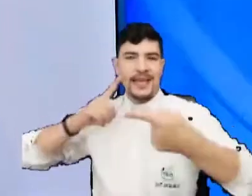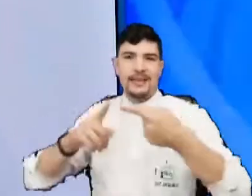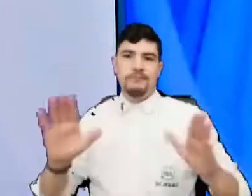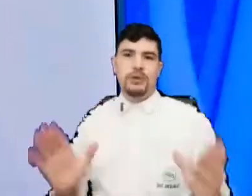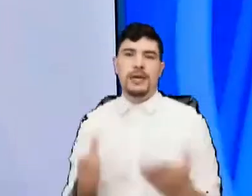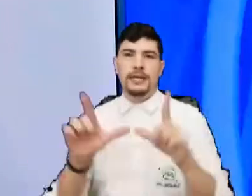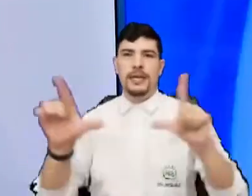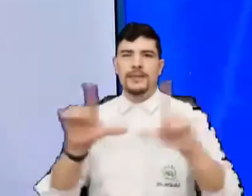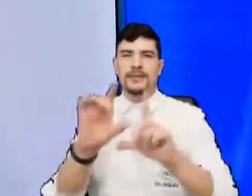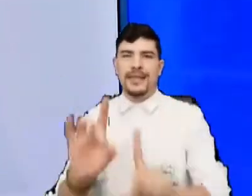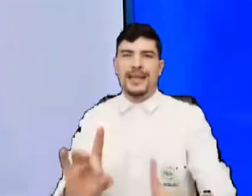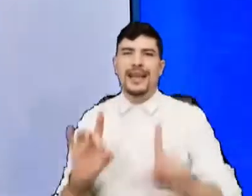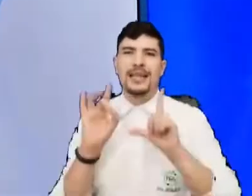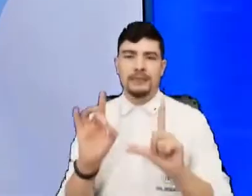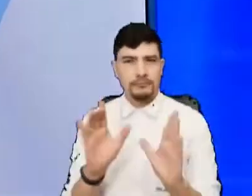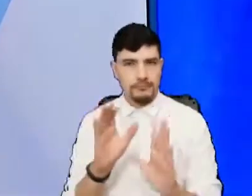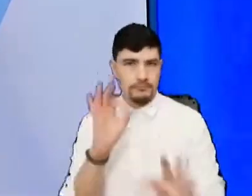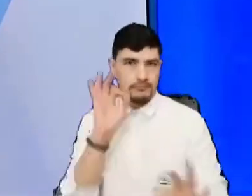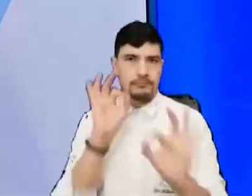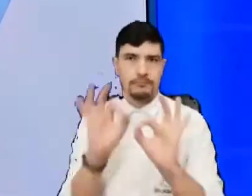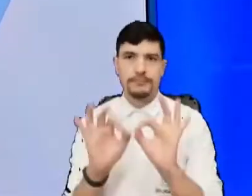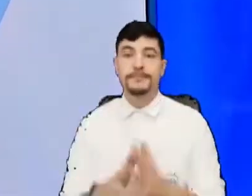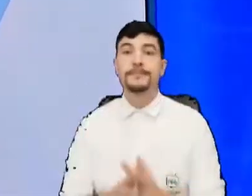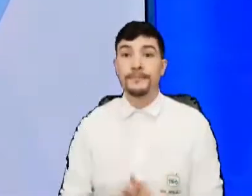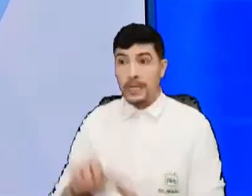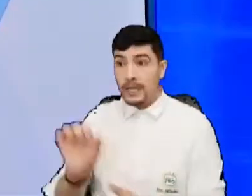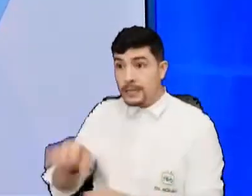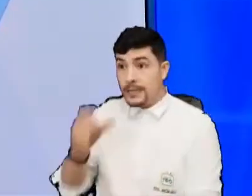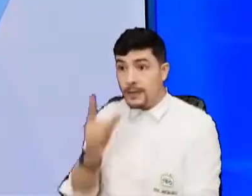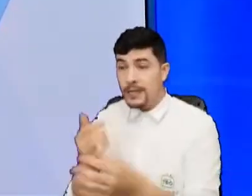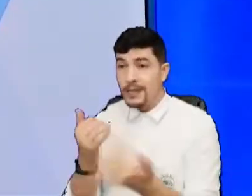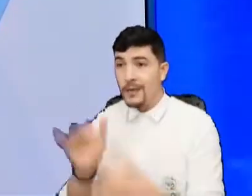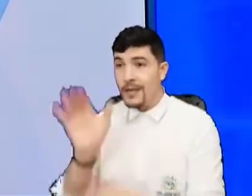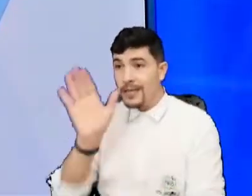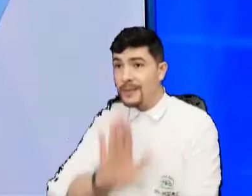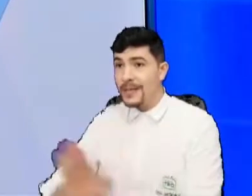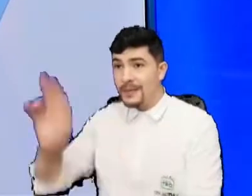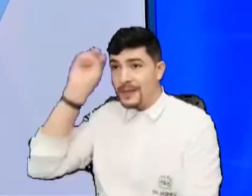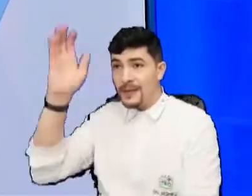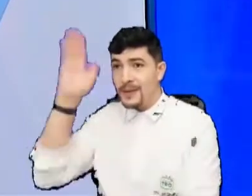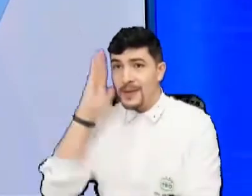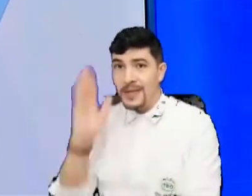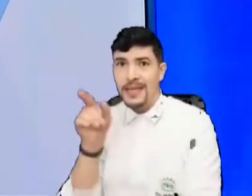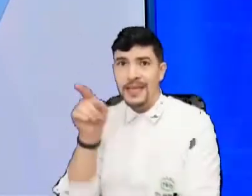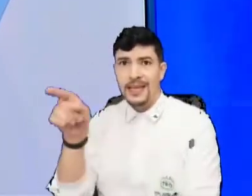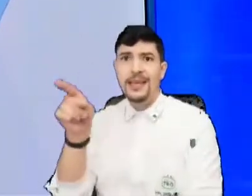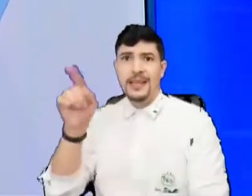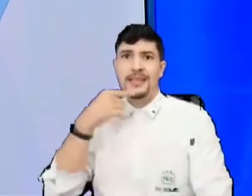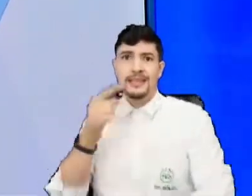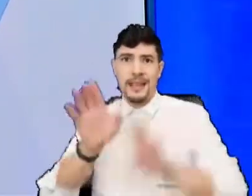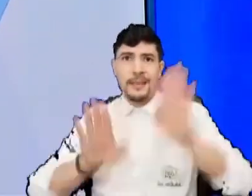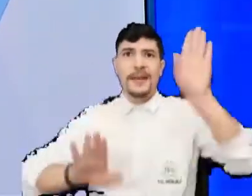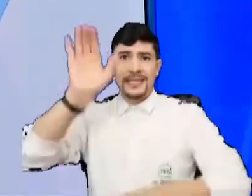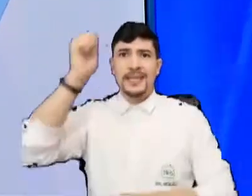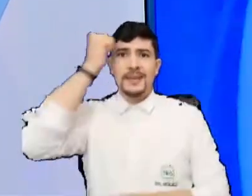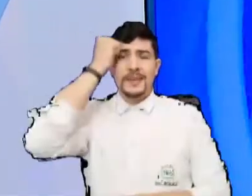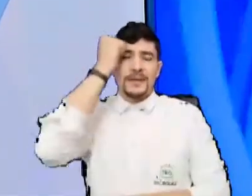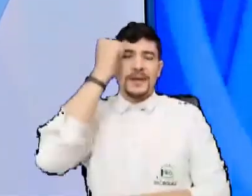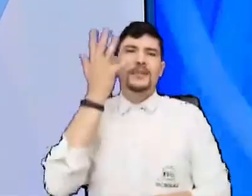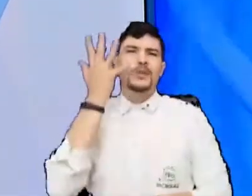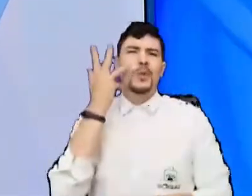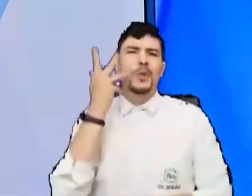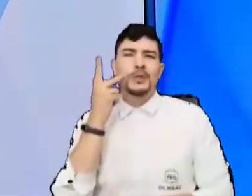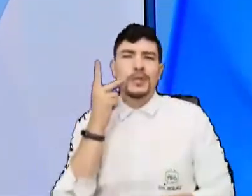Bueno, y ahora los niños del norte de Santander dicen presente, profe, a través de la emisora del Ejército Nacional. Los capítulos llegan todos los días para reforzar